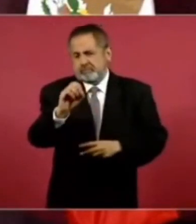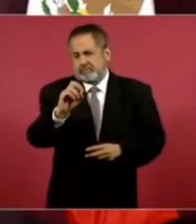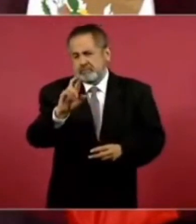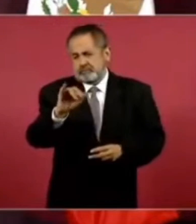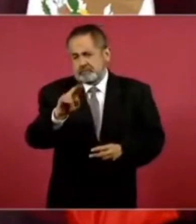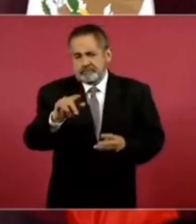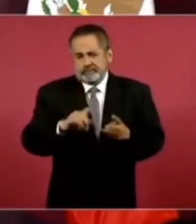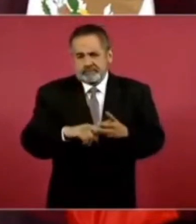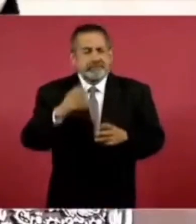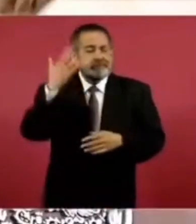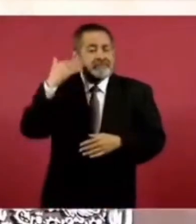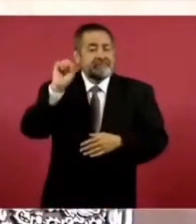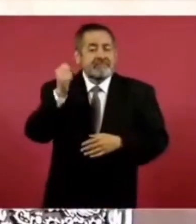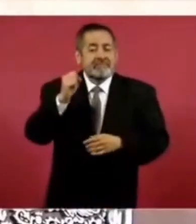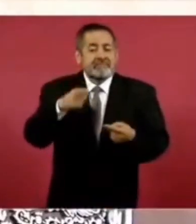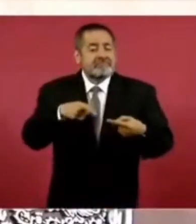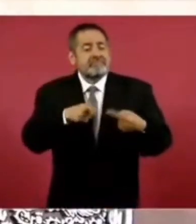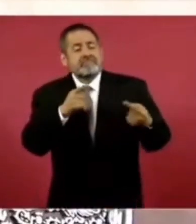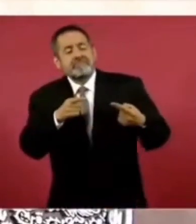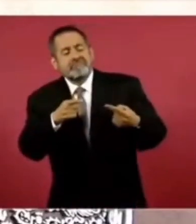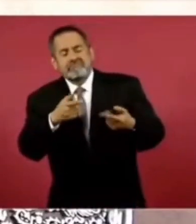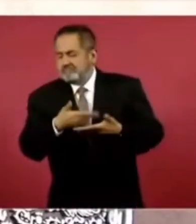Con Soriana teníamos un problema,